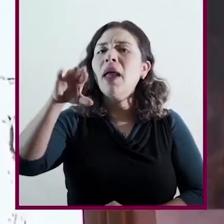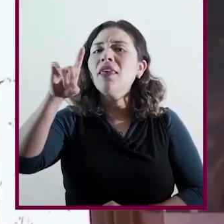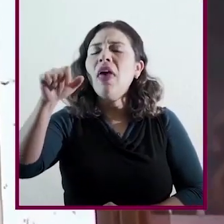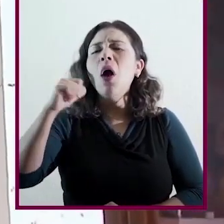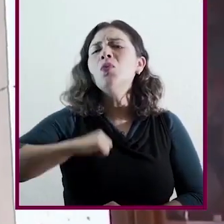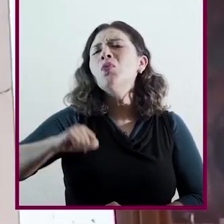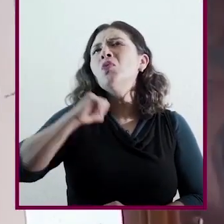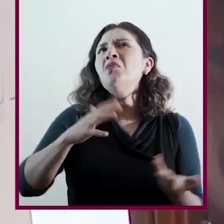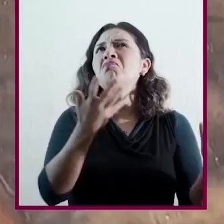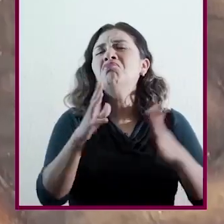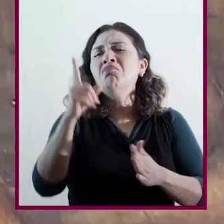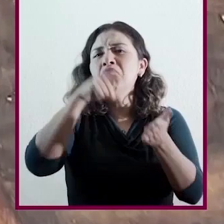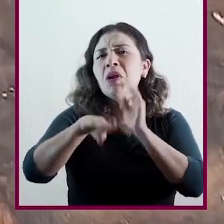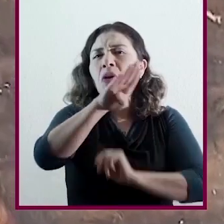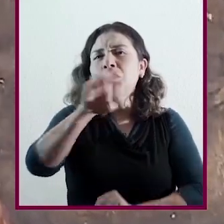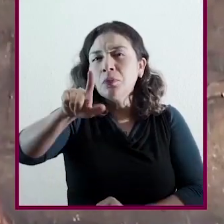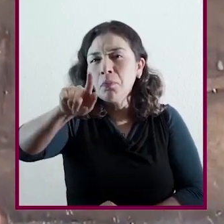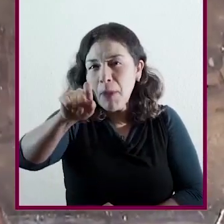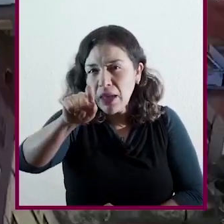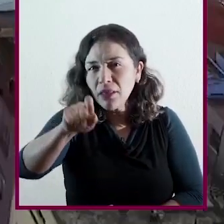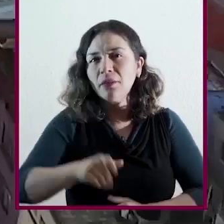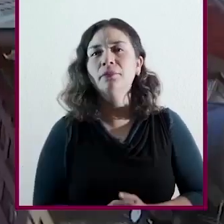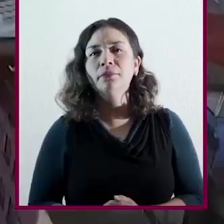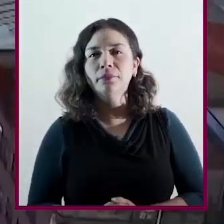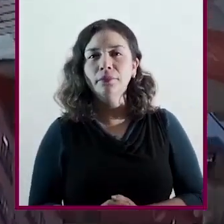en la década de los 20.